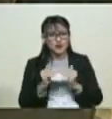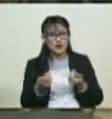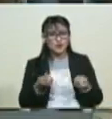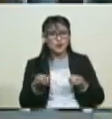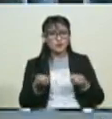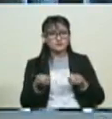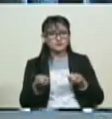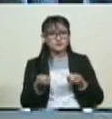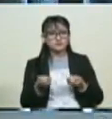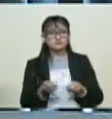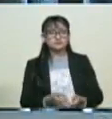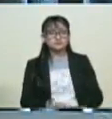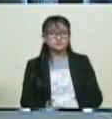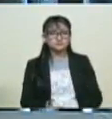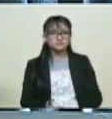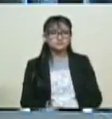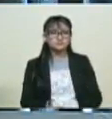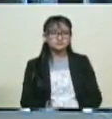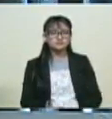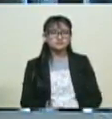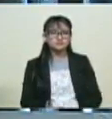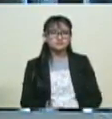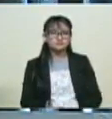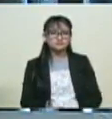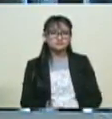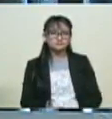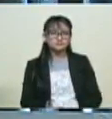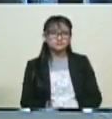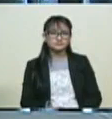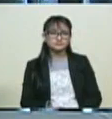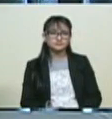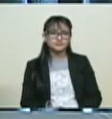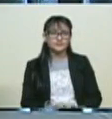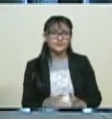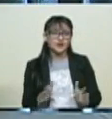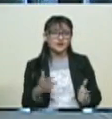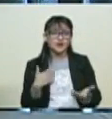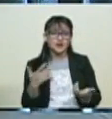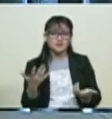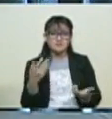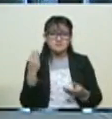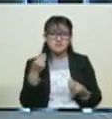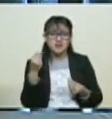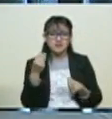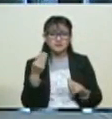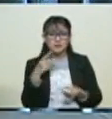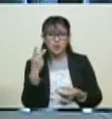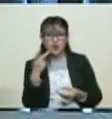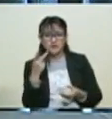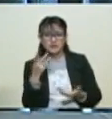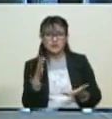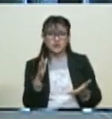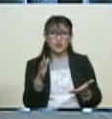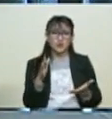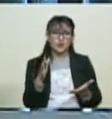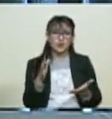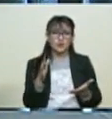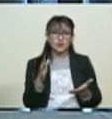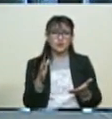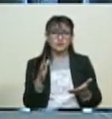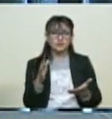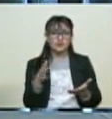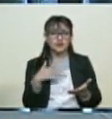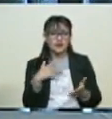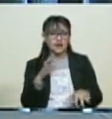y por la vía de la desestabilización económica lograrán sus objetivos económicos políticos de ponerle las manos al